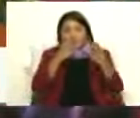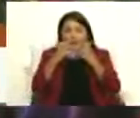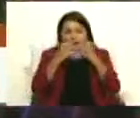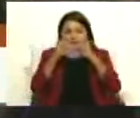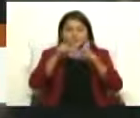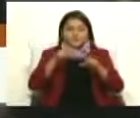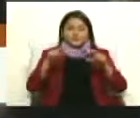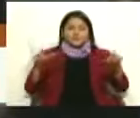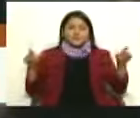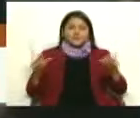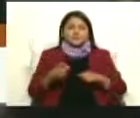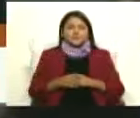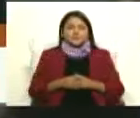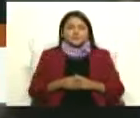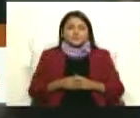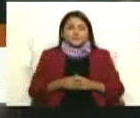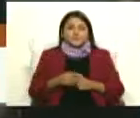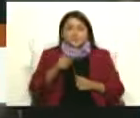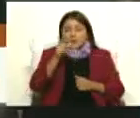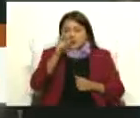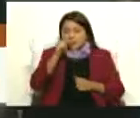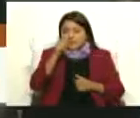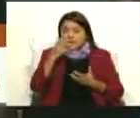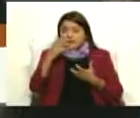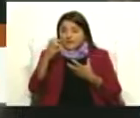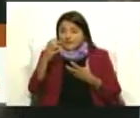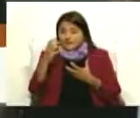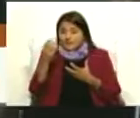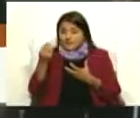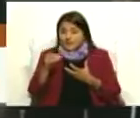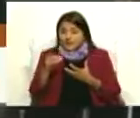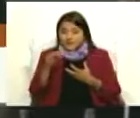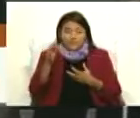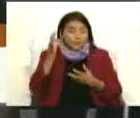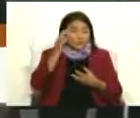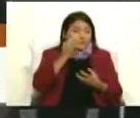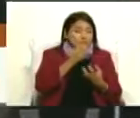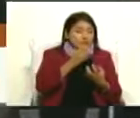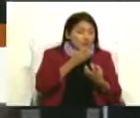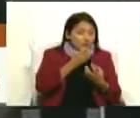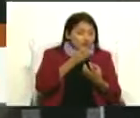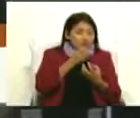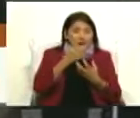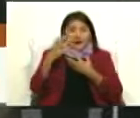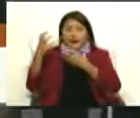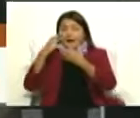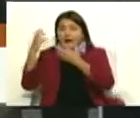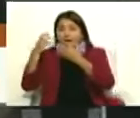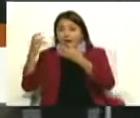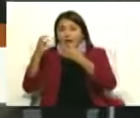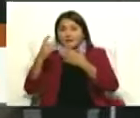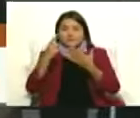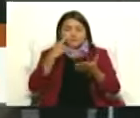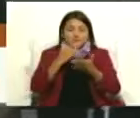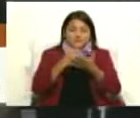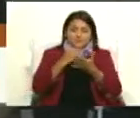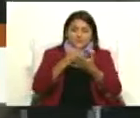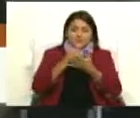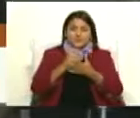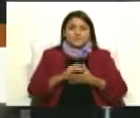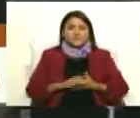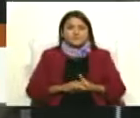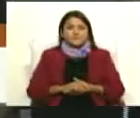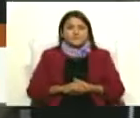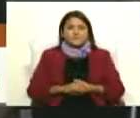Bueno, los hombres están gritando hoy más que las mujeres, creo. No, vamos a ver los hombres cómo